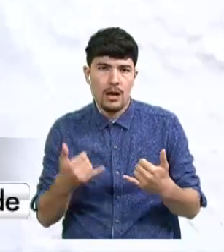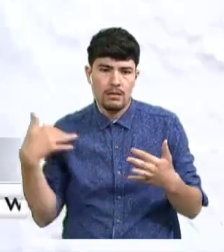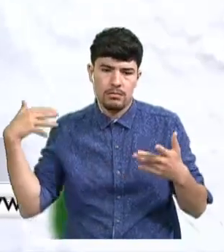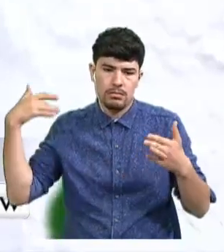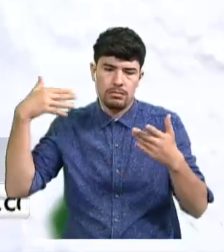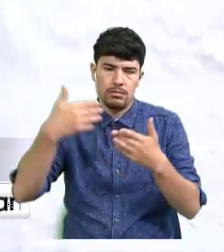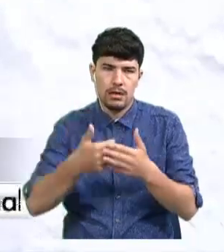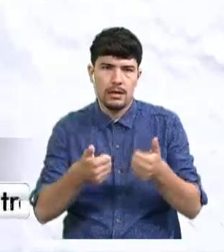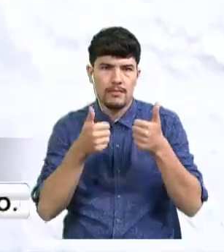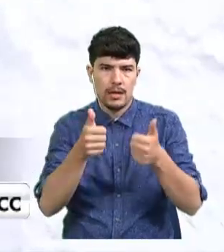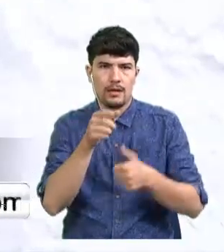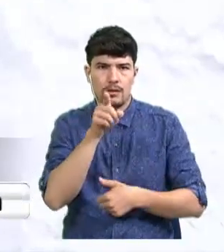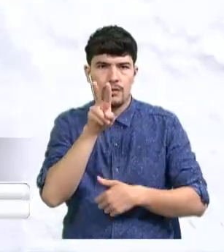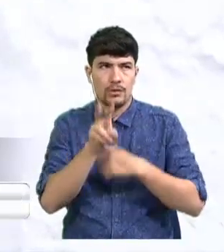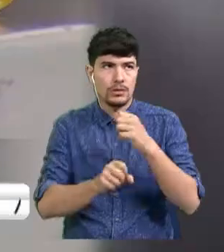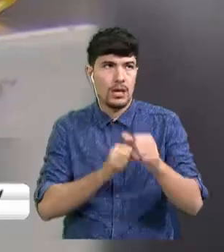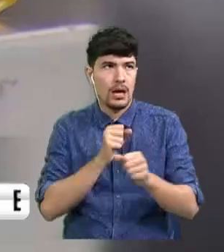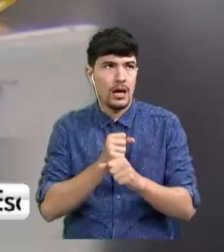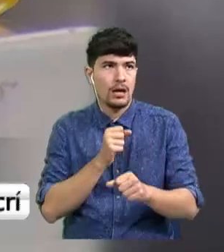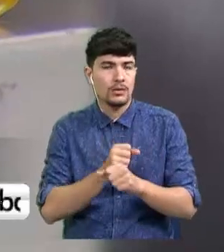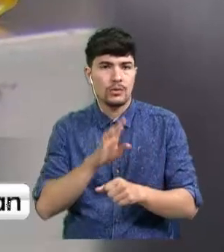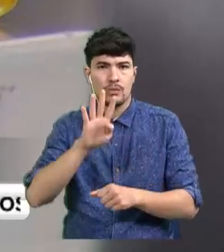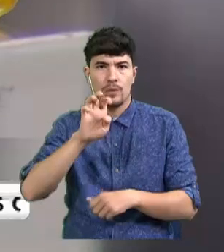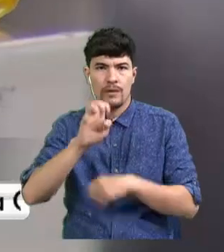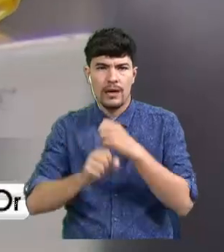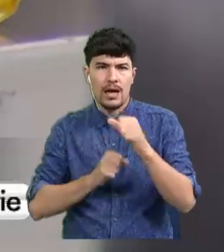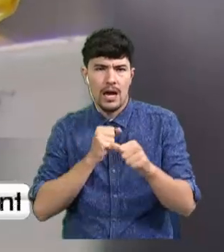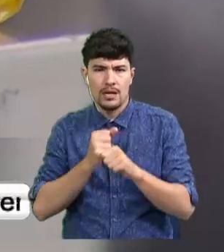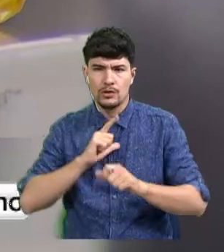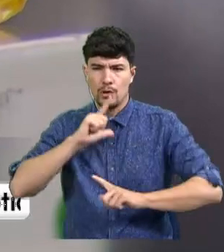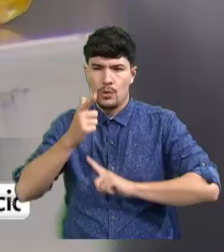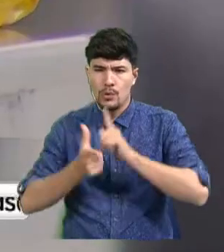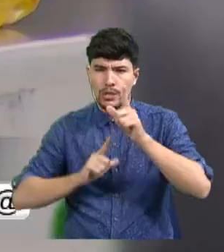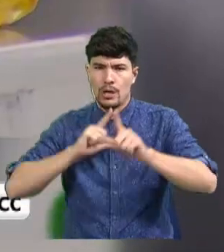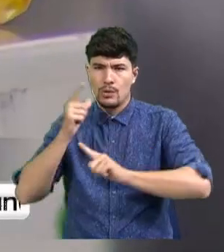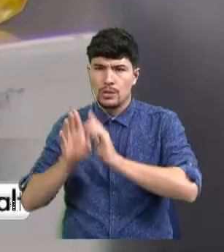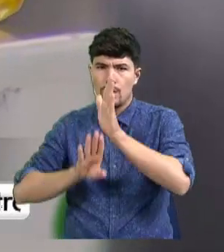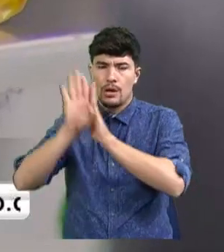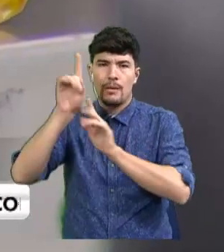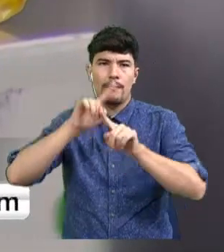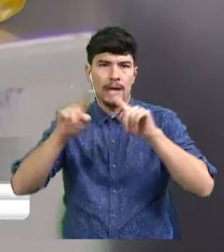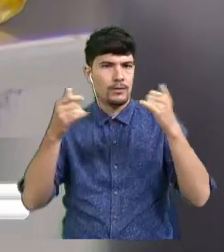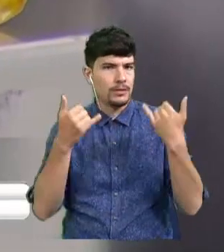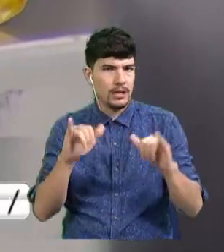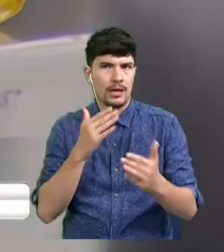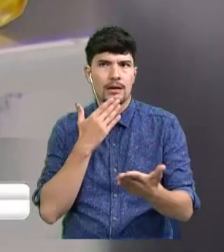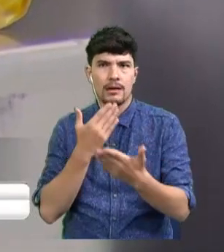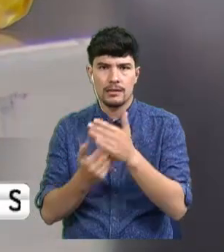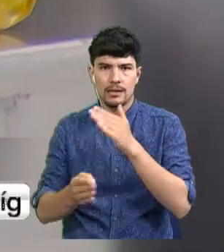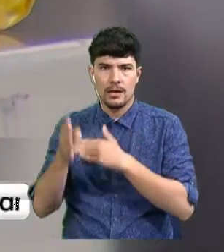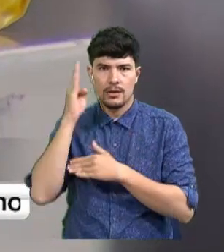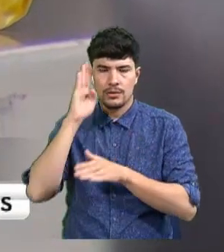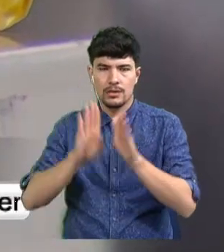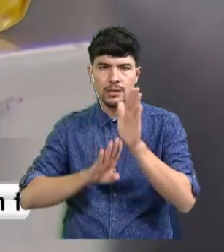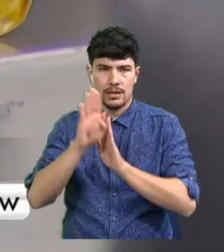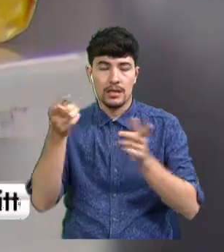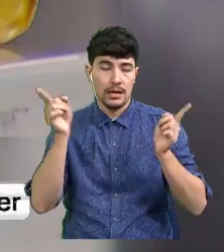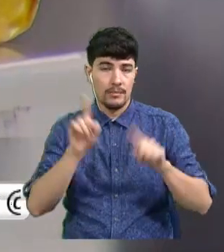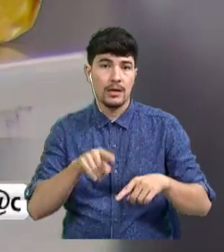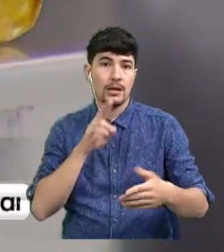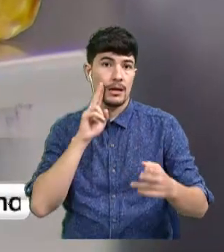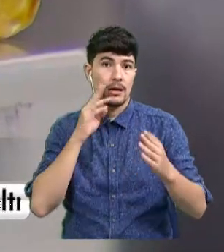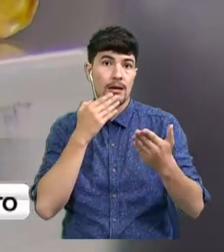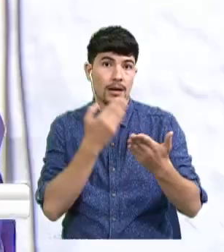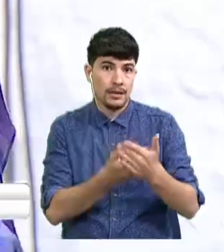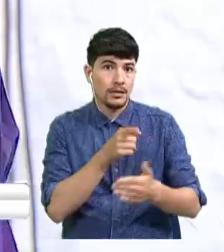bien porque ya llevamos 12 años. Solo 9 años de lucha para poder despegar, pero ya despegamos. Y también gracias a la Expedición Santander, pues